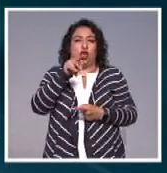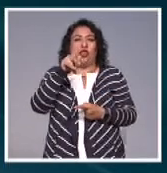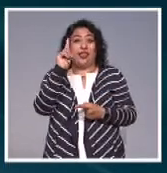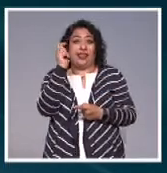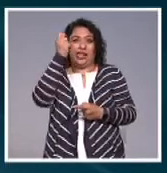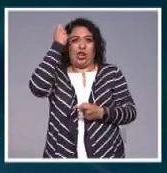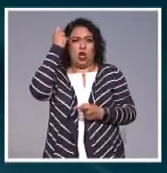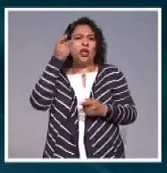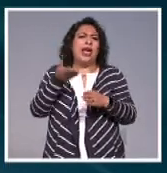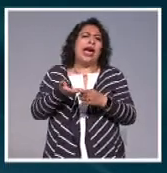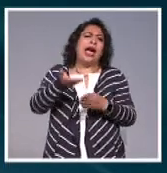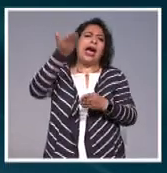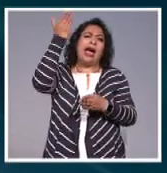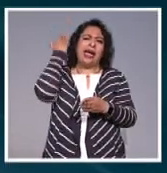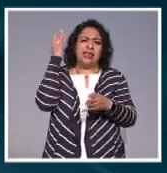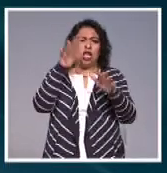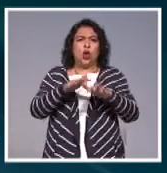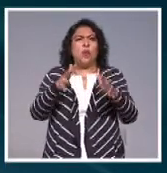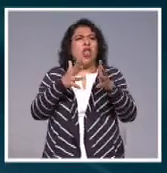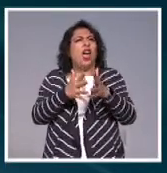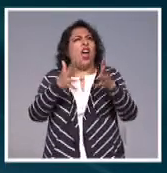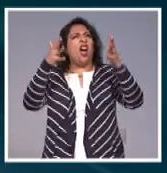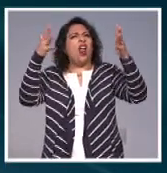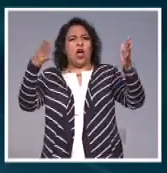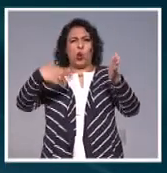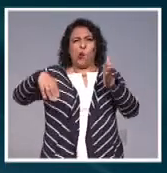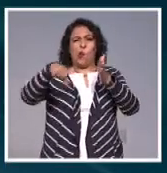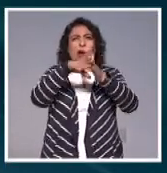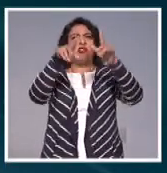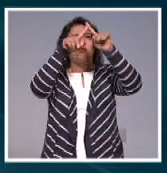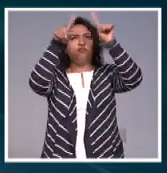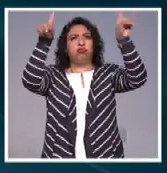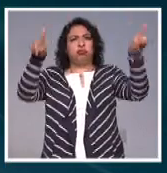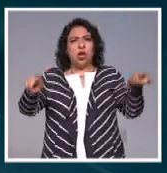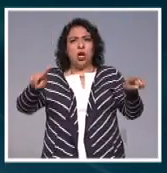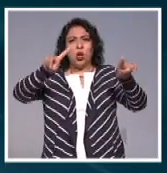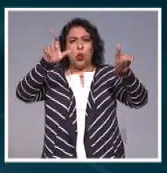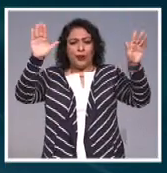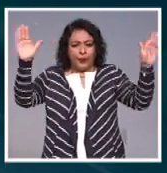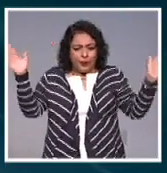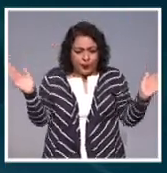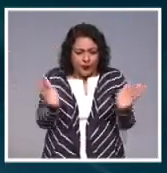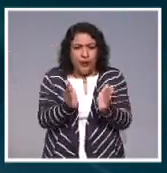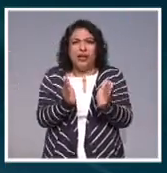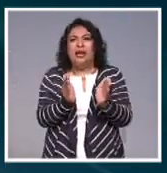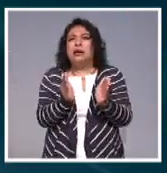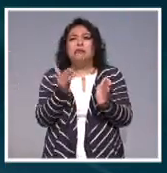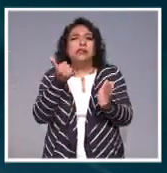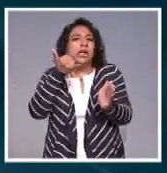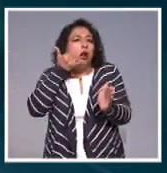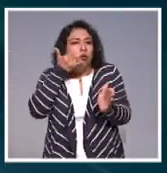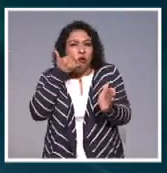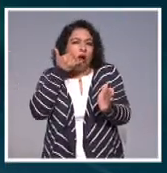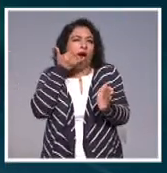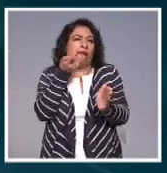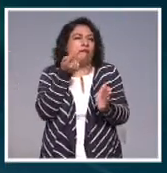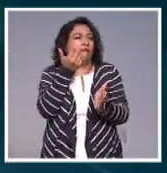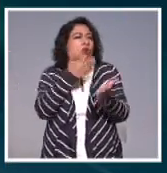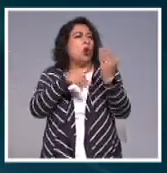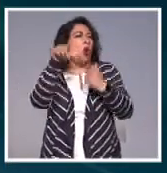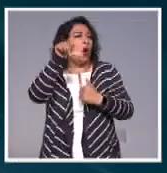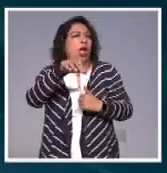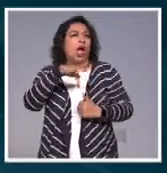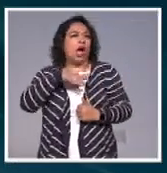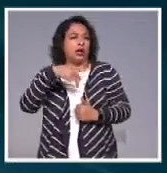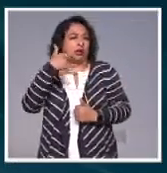como antes había computadoras del tamaño de un cuarto, que luego se miniaturizaron en el tamaño de un celular, que casi todos tenemos hoy